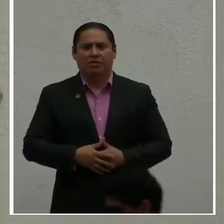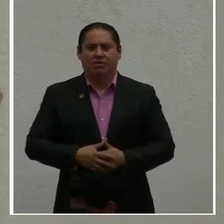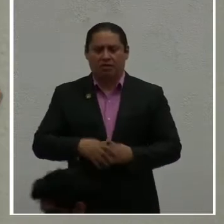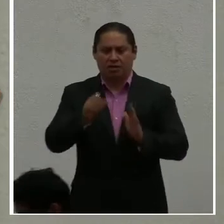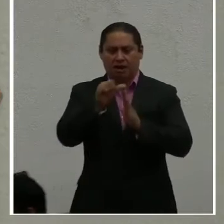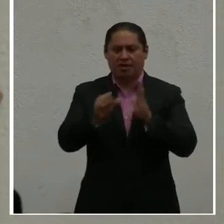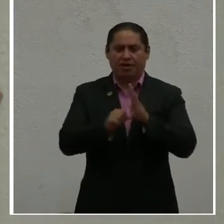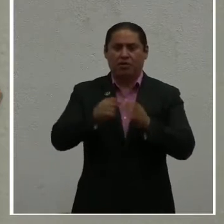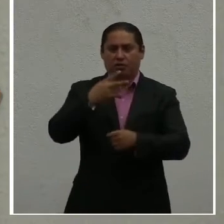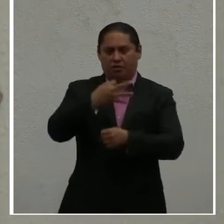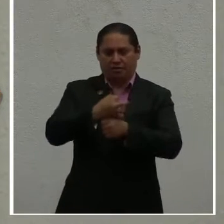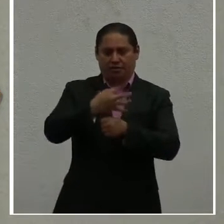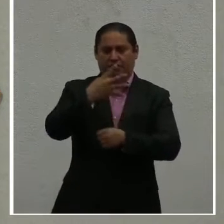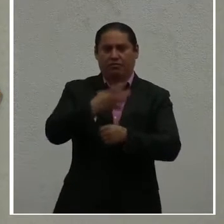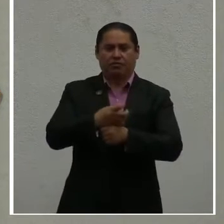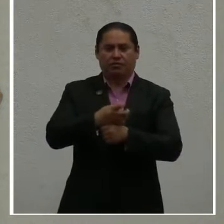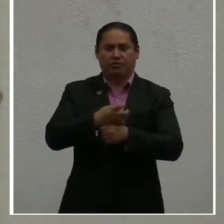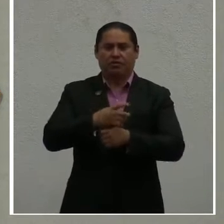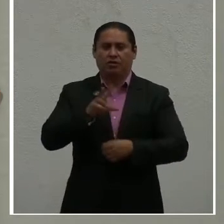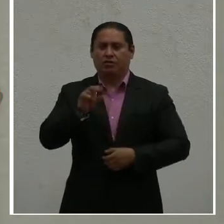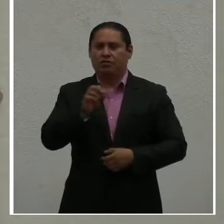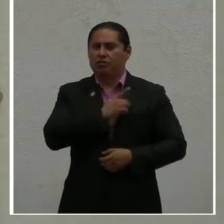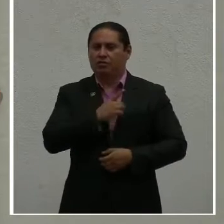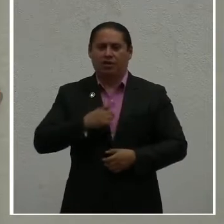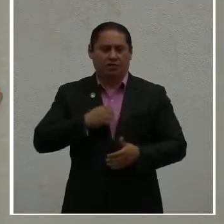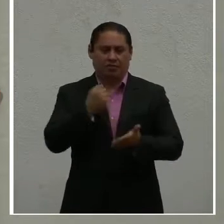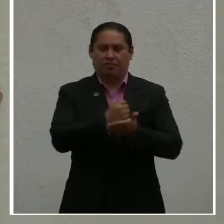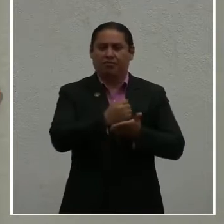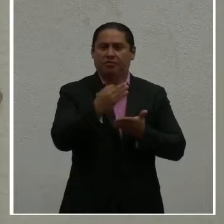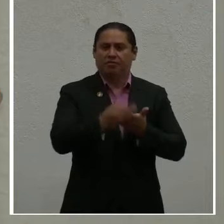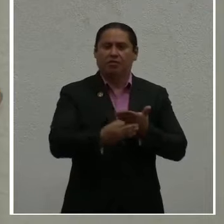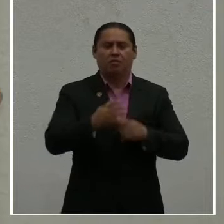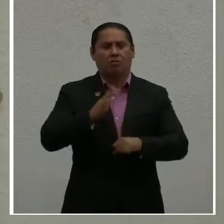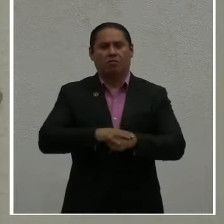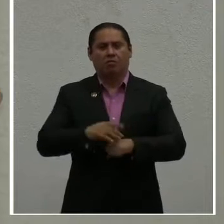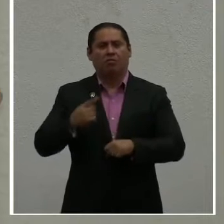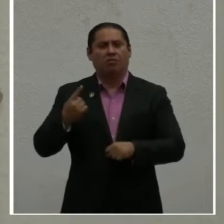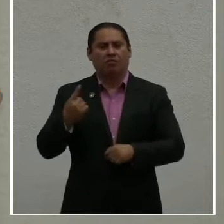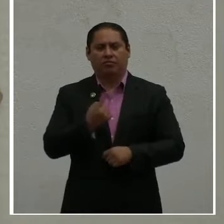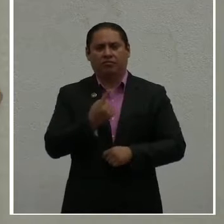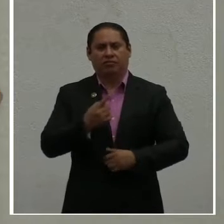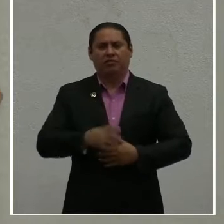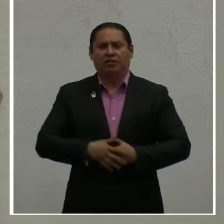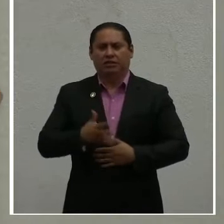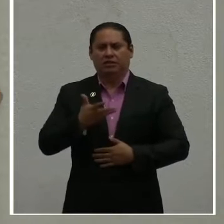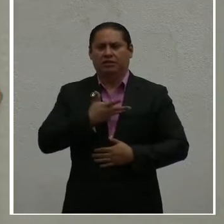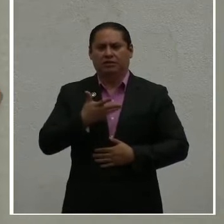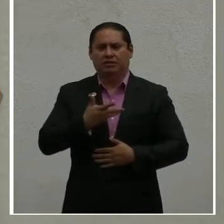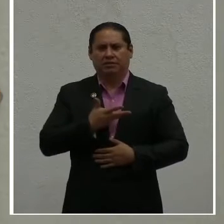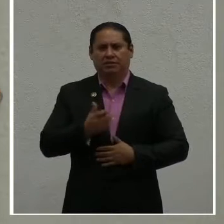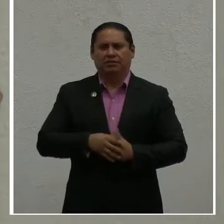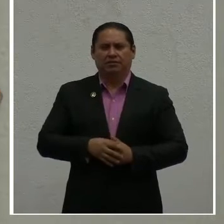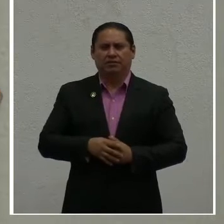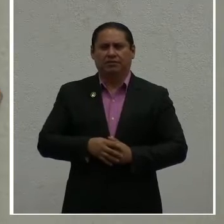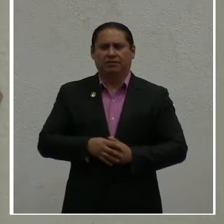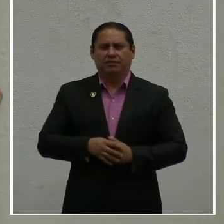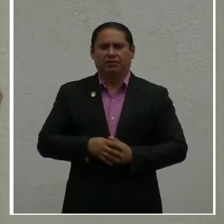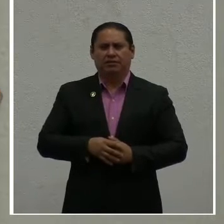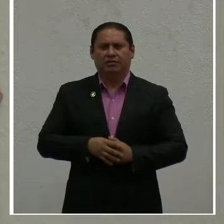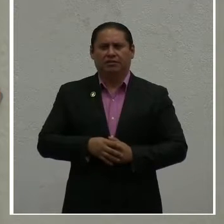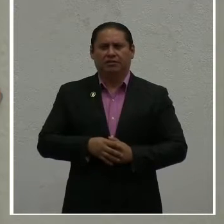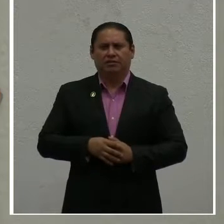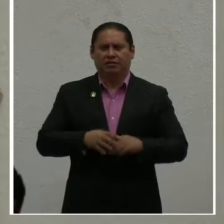4 no deben de ser aprobados, pues están vulnerando los principios generales de la